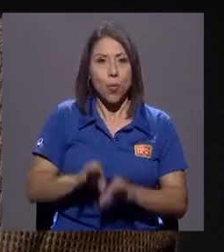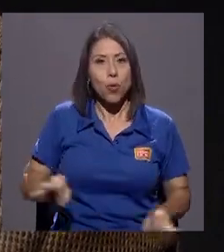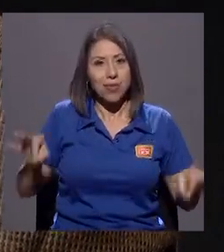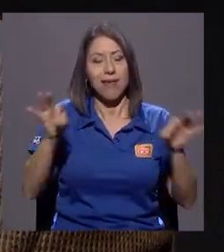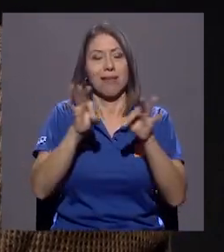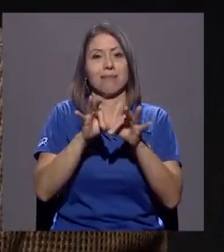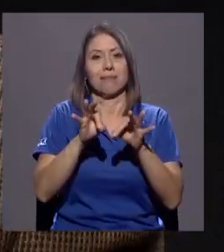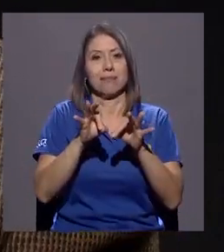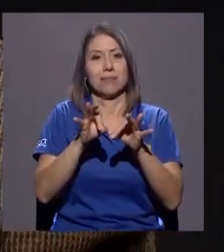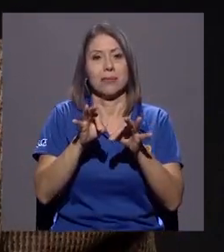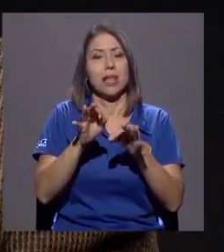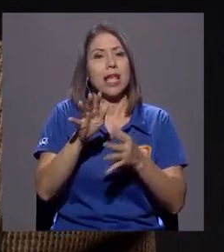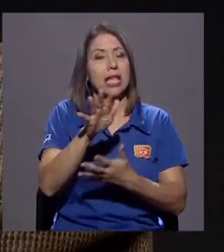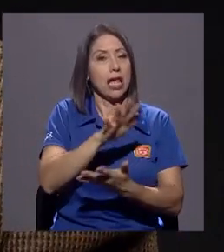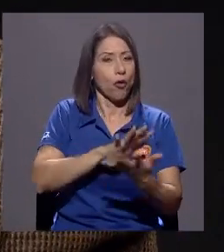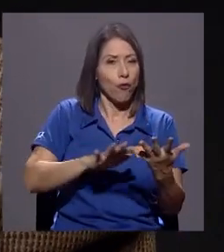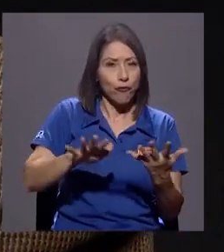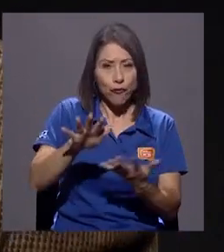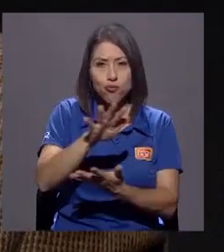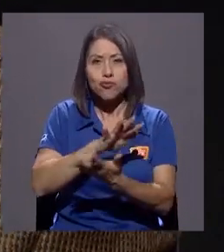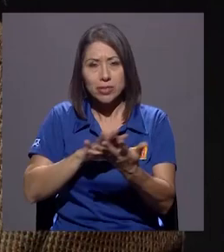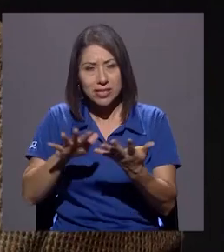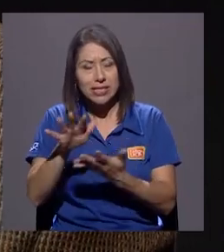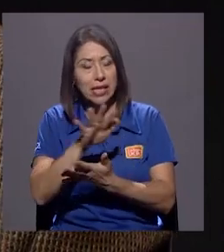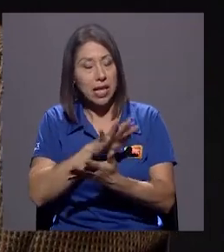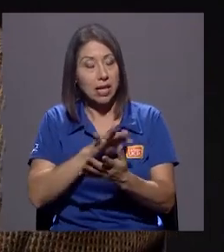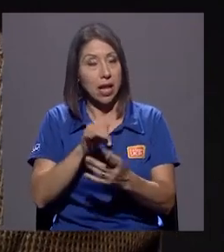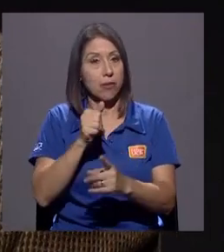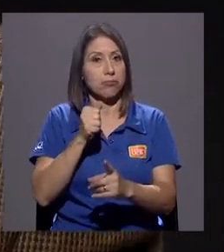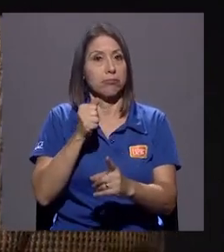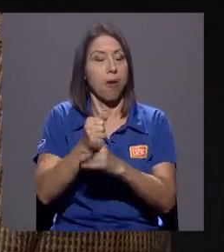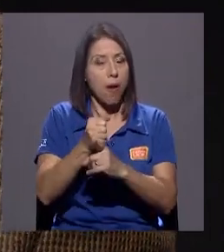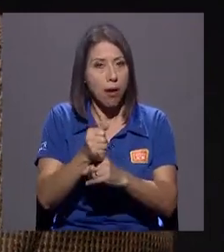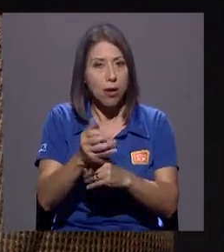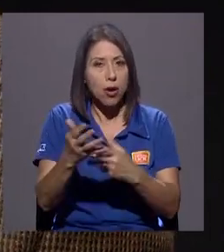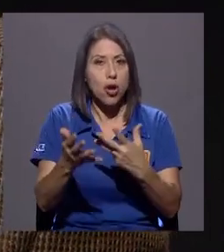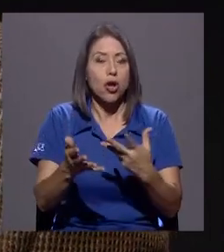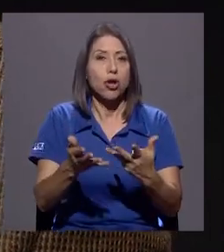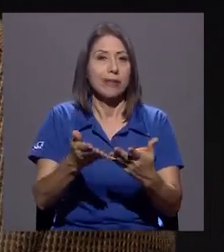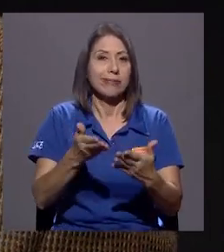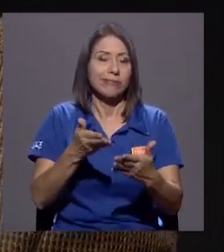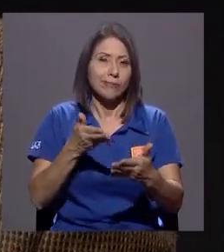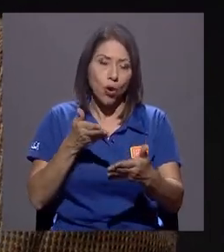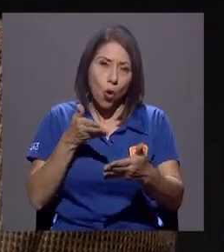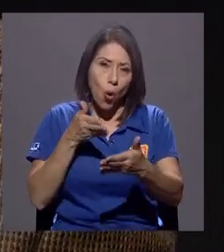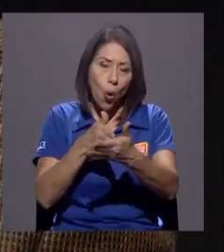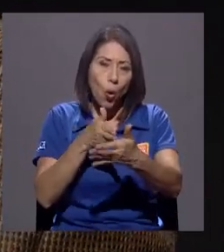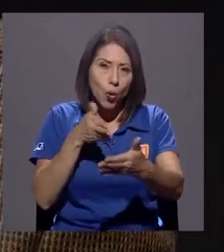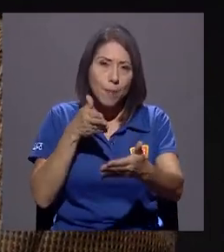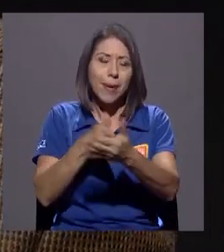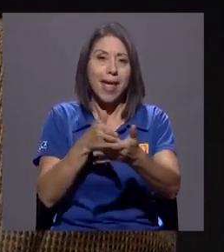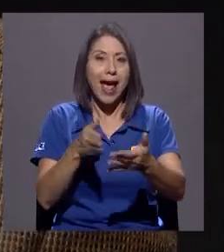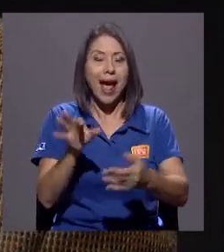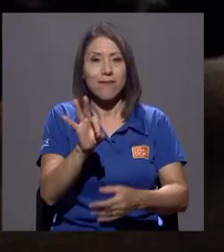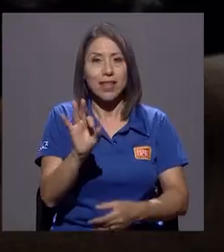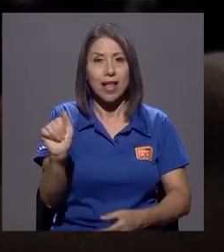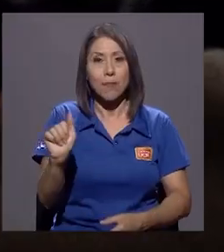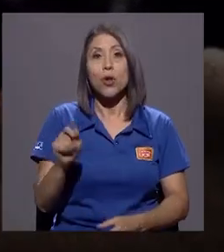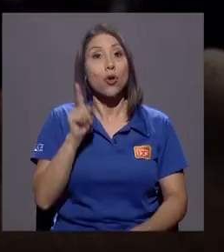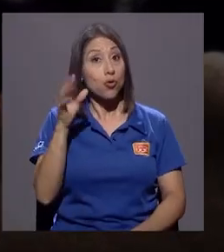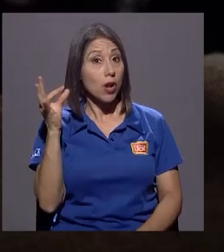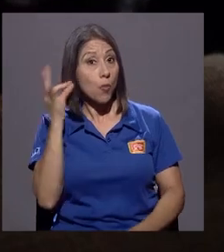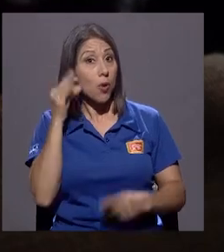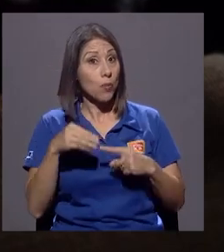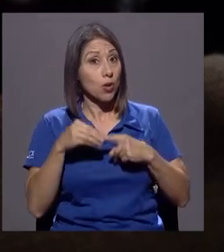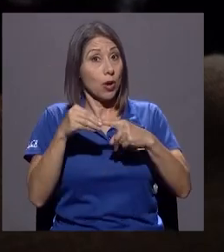que confunde que golpea en definitiva golpea al frente amplio una